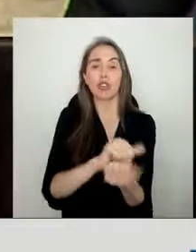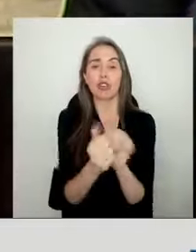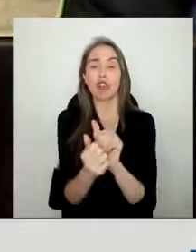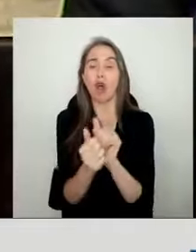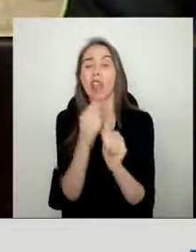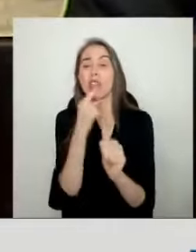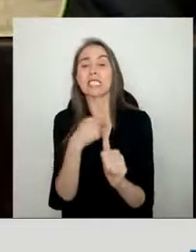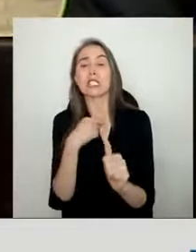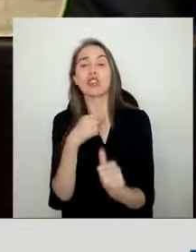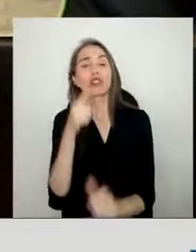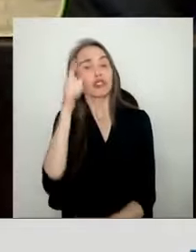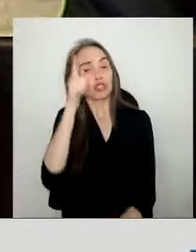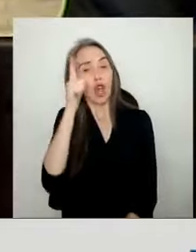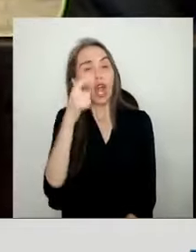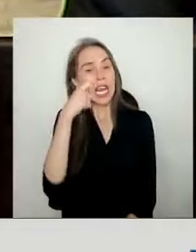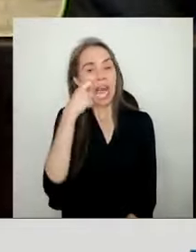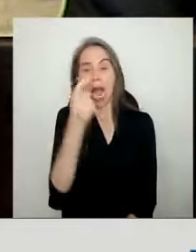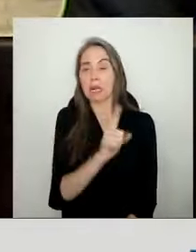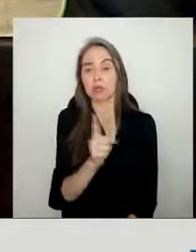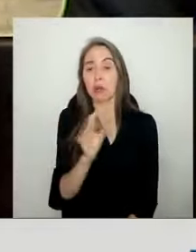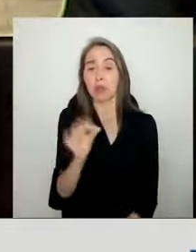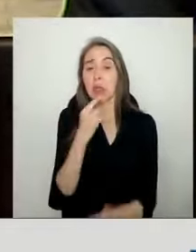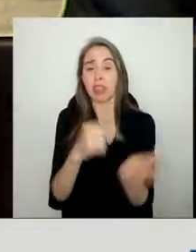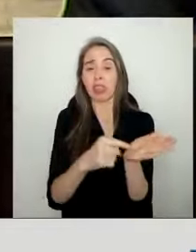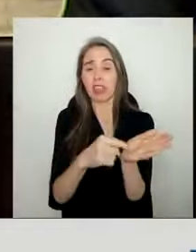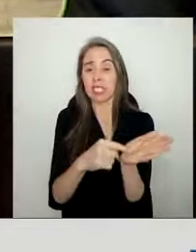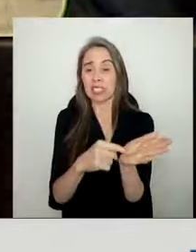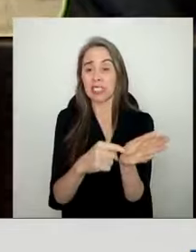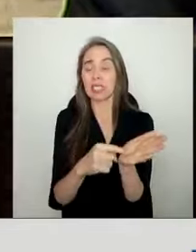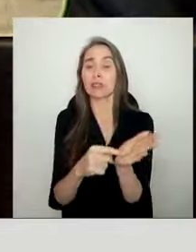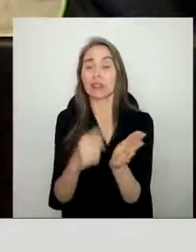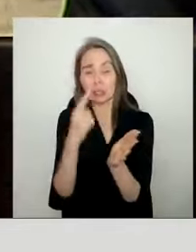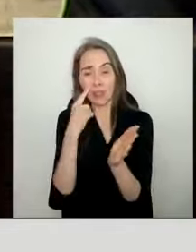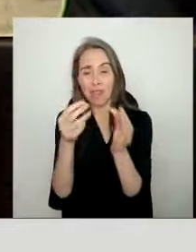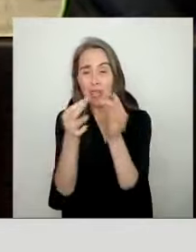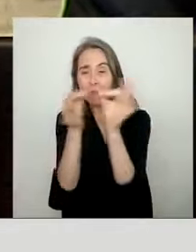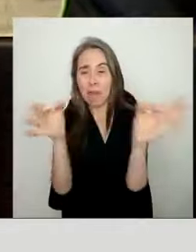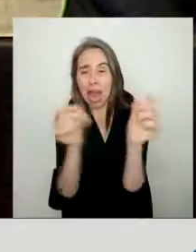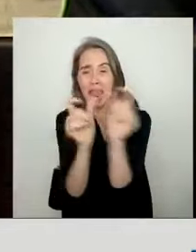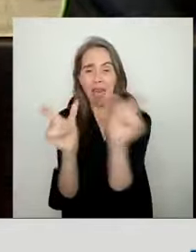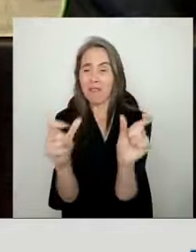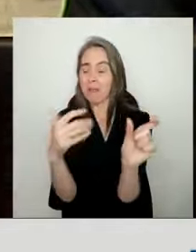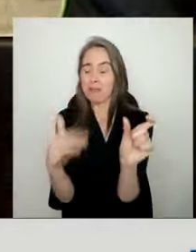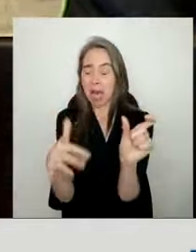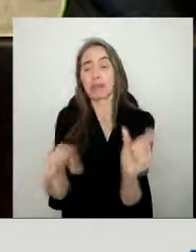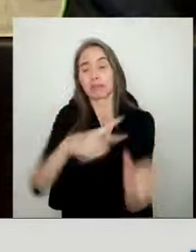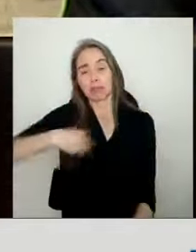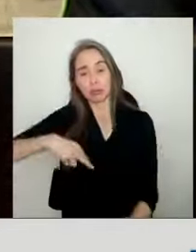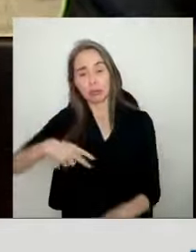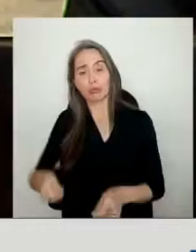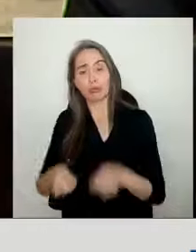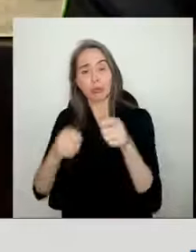lo que están infiriendo entonces presentamos unas indicaciones para que estos alimentos que la ley este